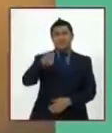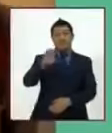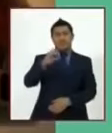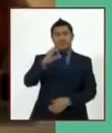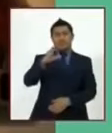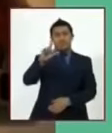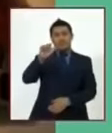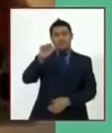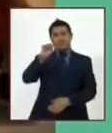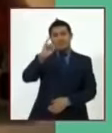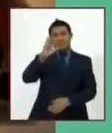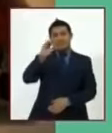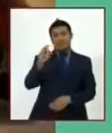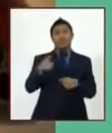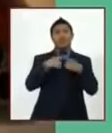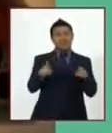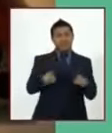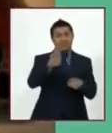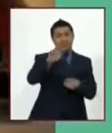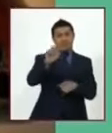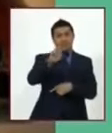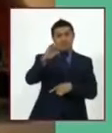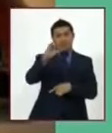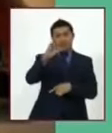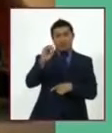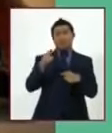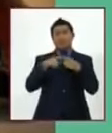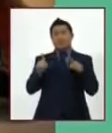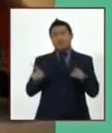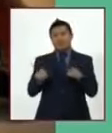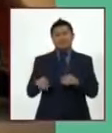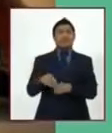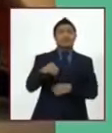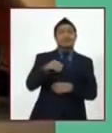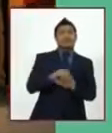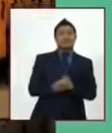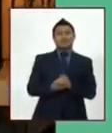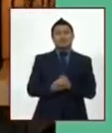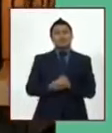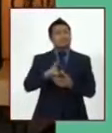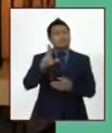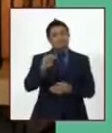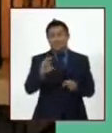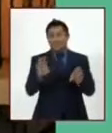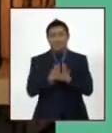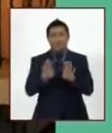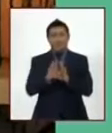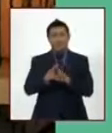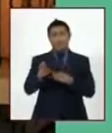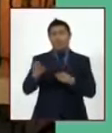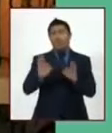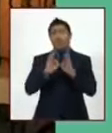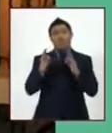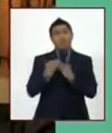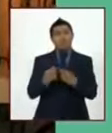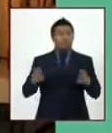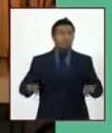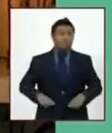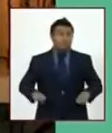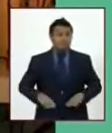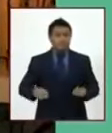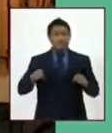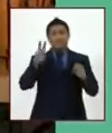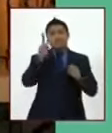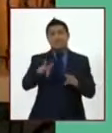neoclásico, a diferencia del barroco, no tuvo un estilo predominante novohispano, pues en realidad surgió como una recuperación de la